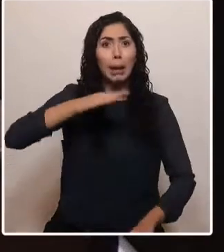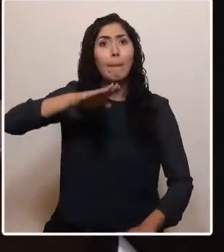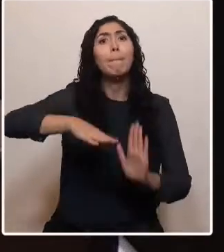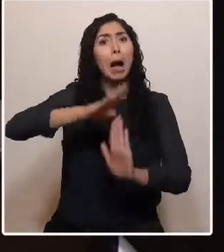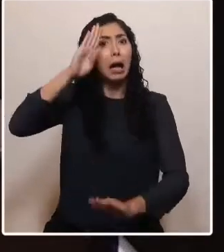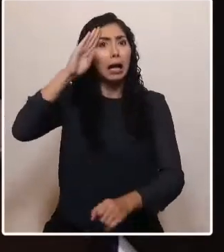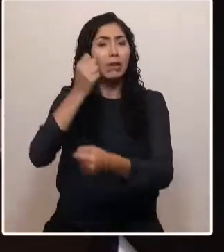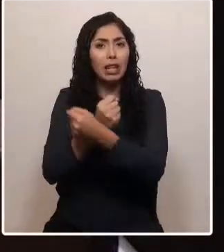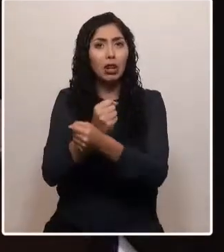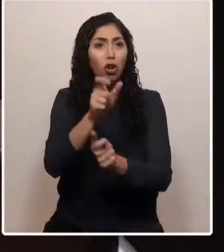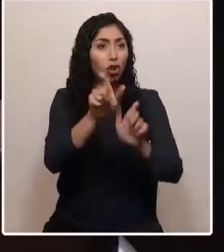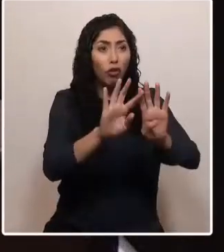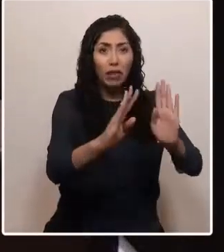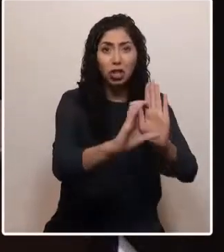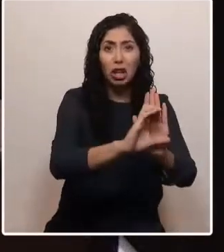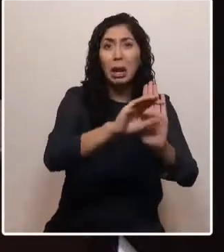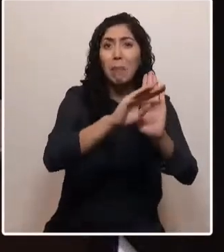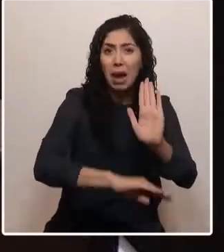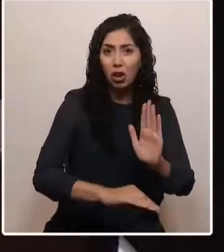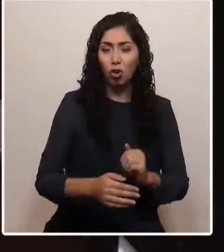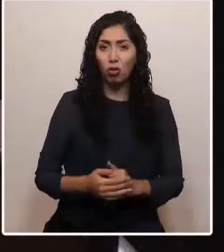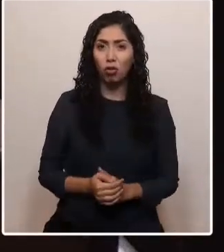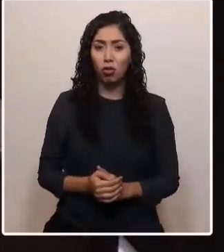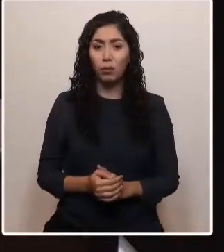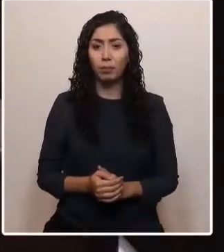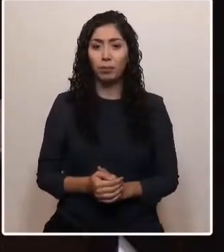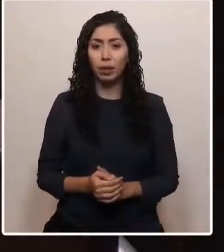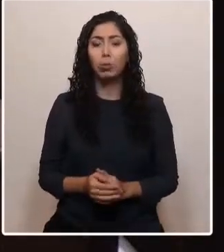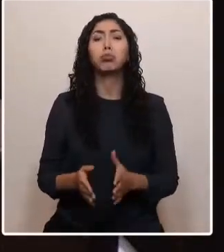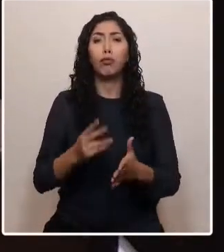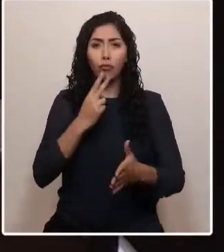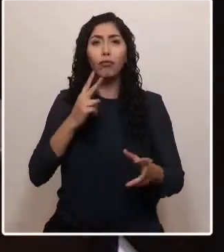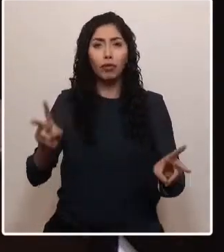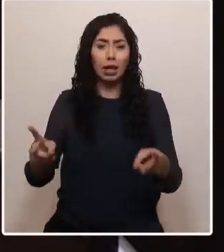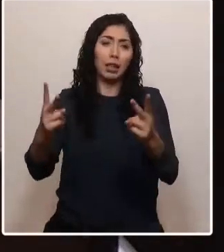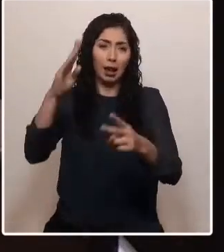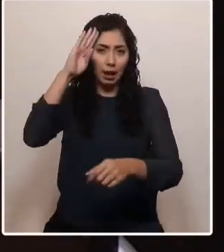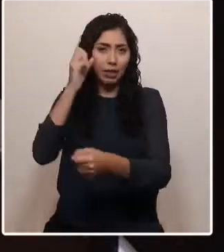más comisarías y menos Congreso. Larga vida a Carabineros de Chile.